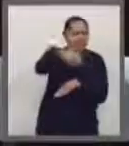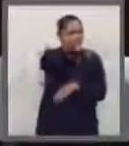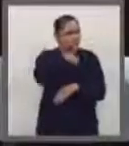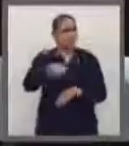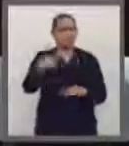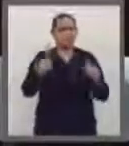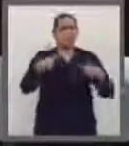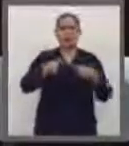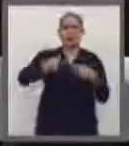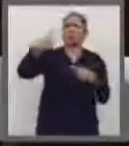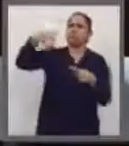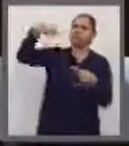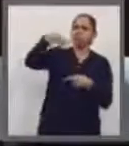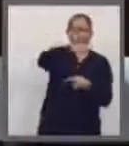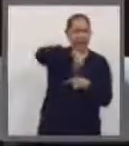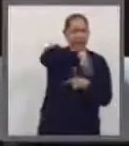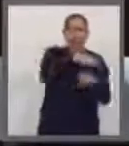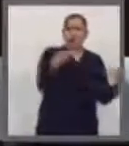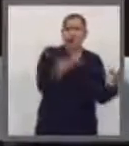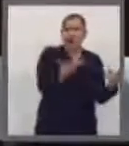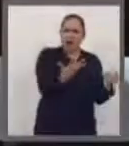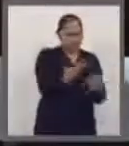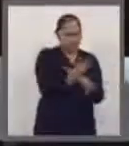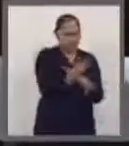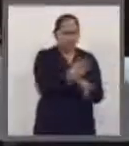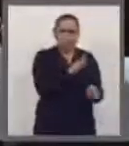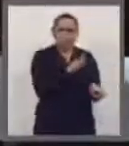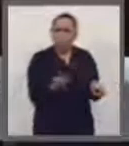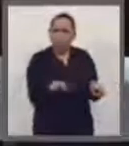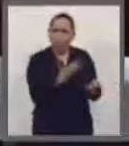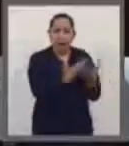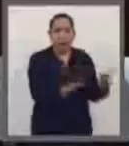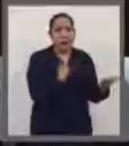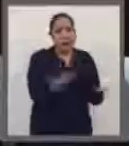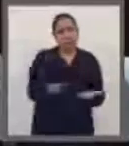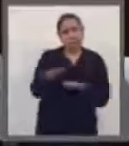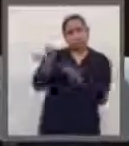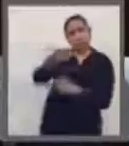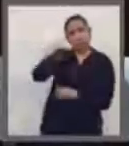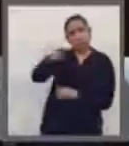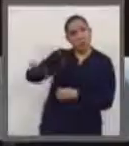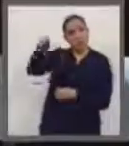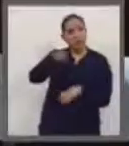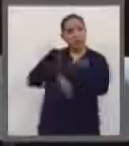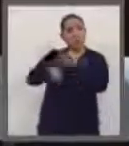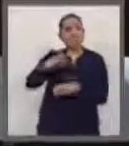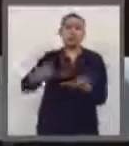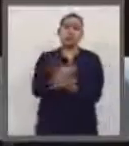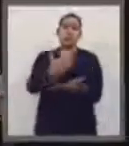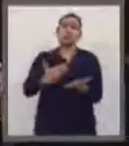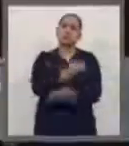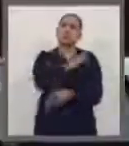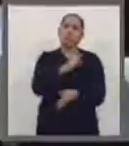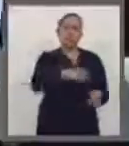entregan yo creo para ustedes es incómodo y digo